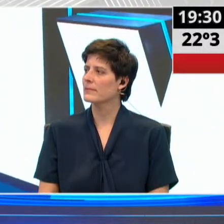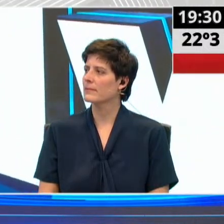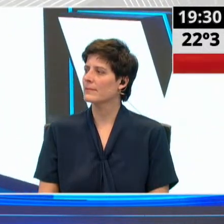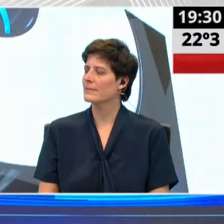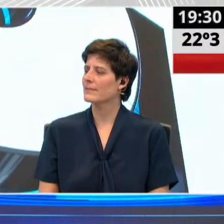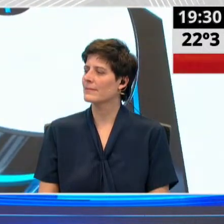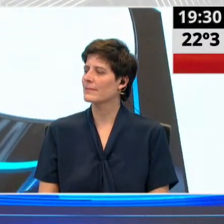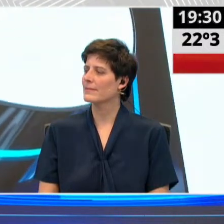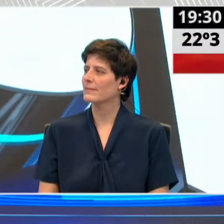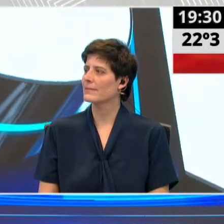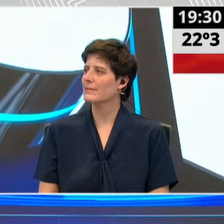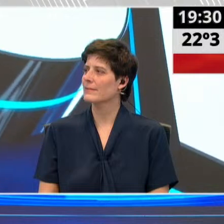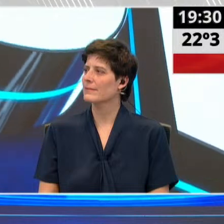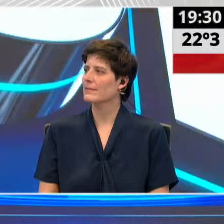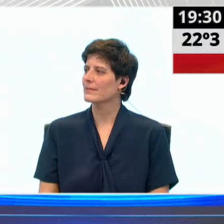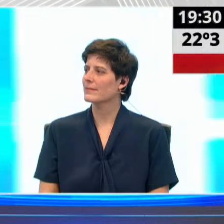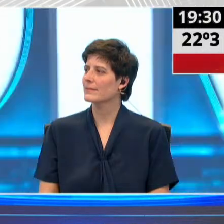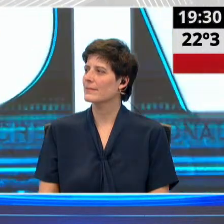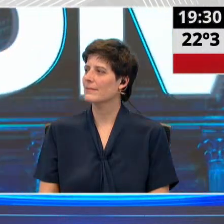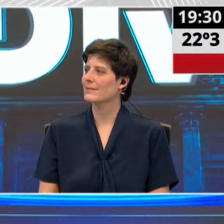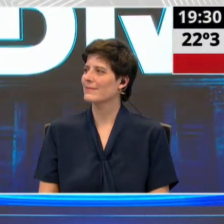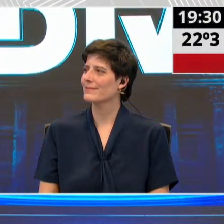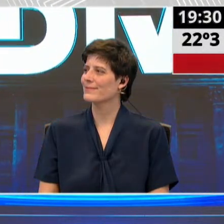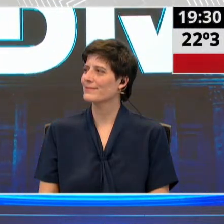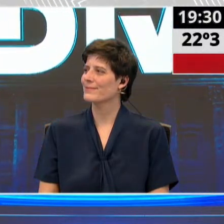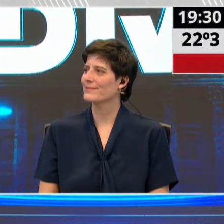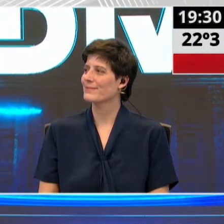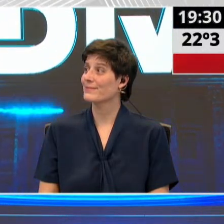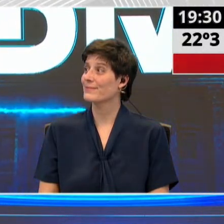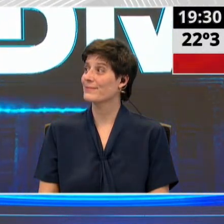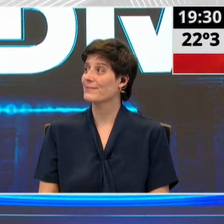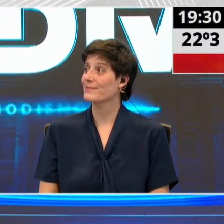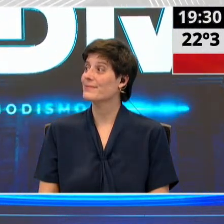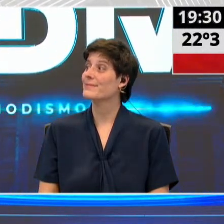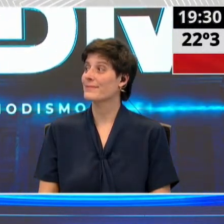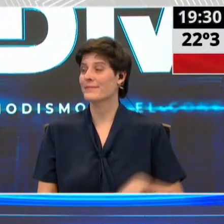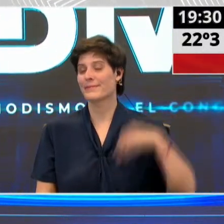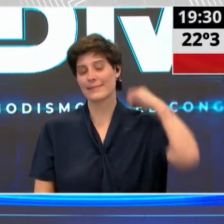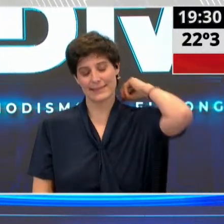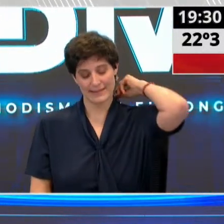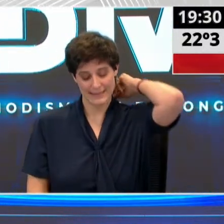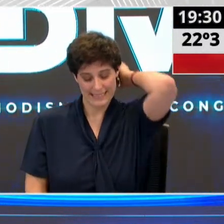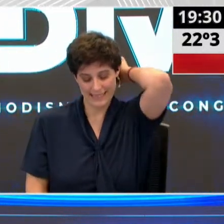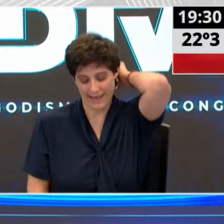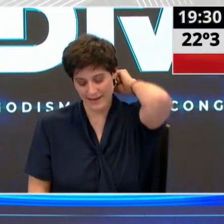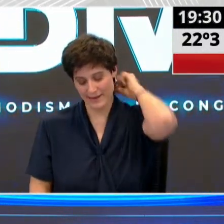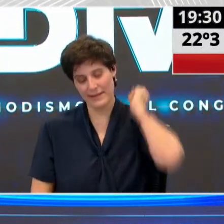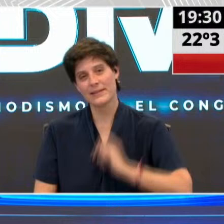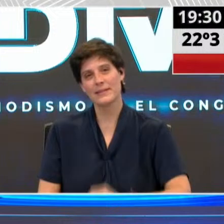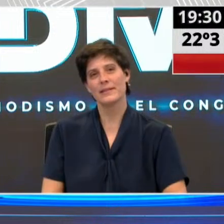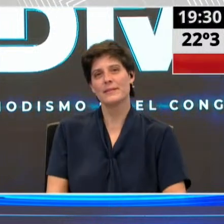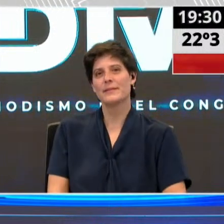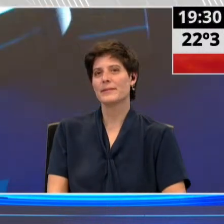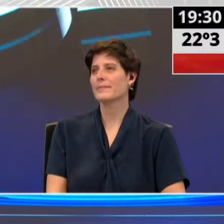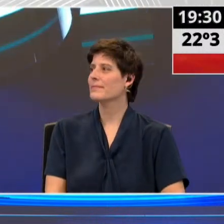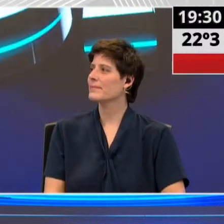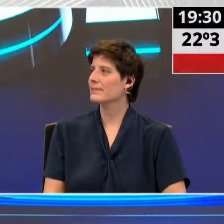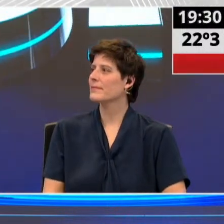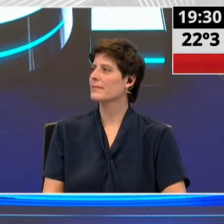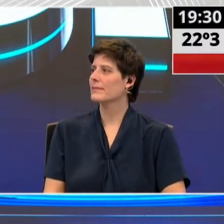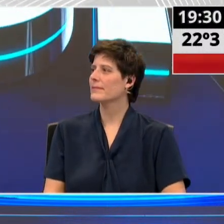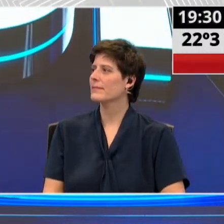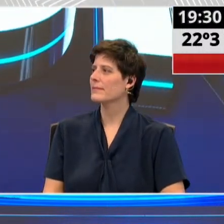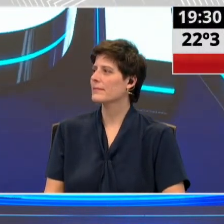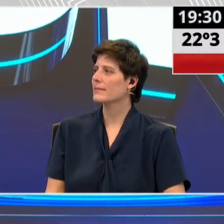Cambio y del pamperonismo, la gran discusión va a ser, bueno, ¿cómo va a ser la relación con el Ejecutivo especialmente cuando Javier